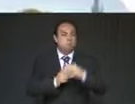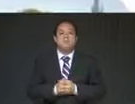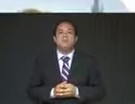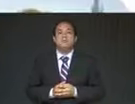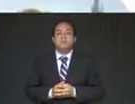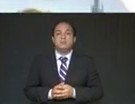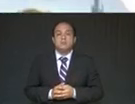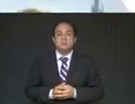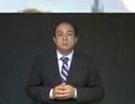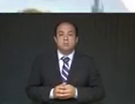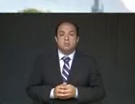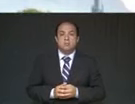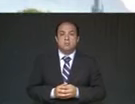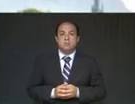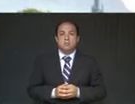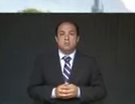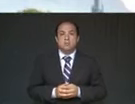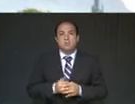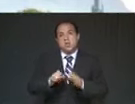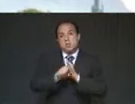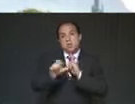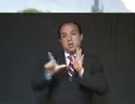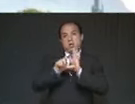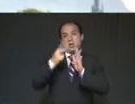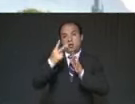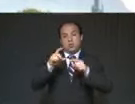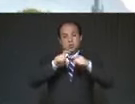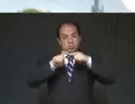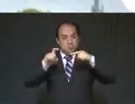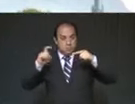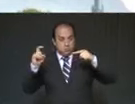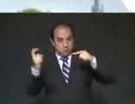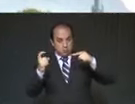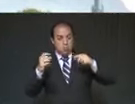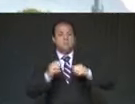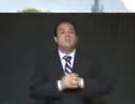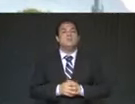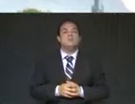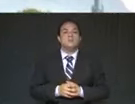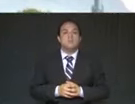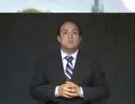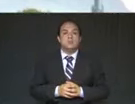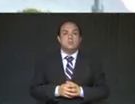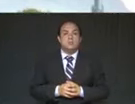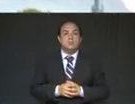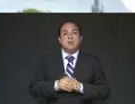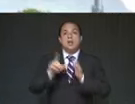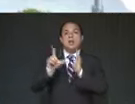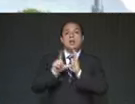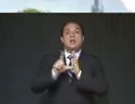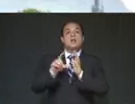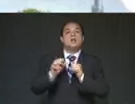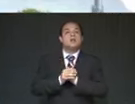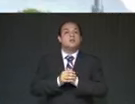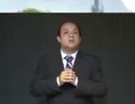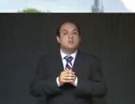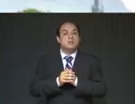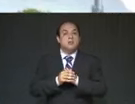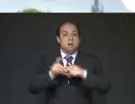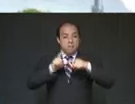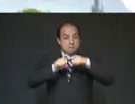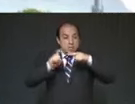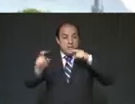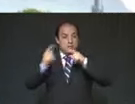sigue? En el caso de la línea 2 de Cablebús, es la línea de teleférico